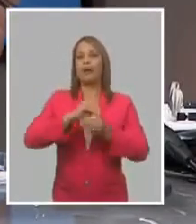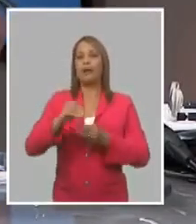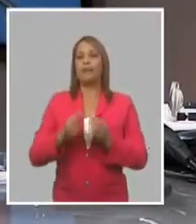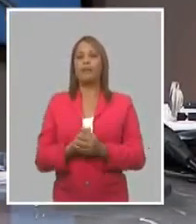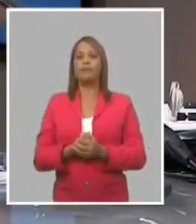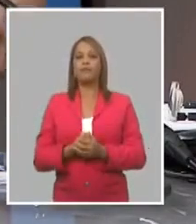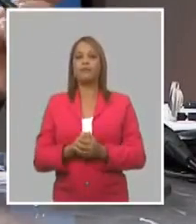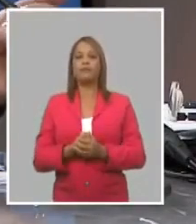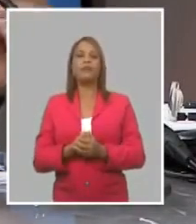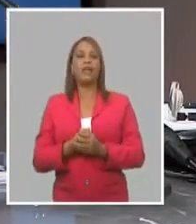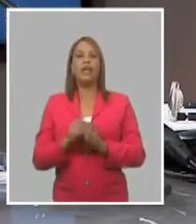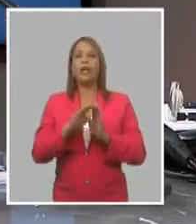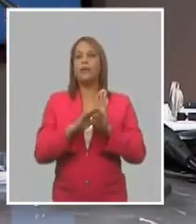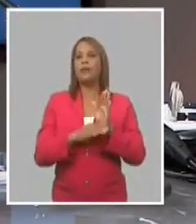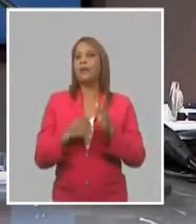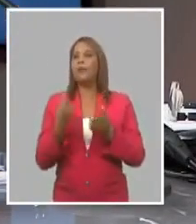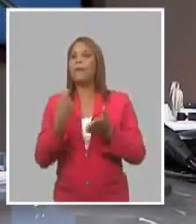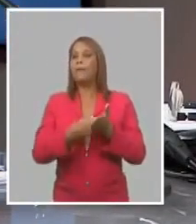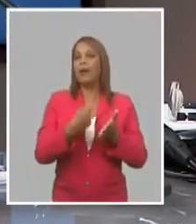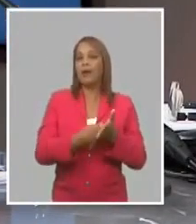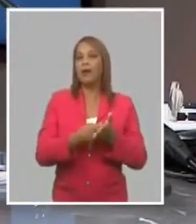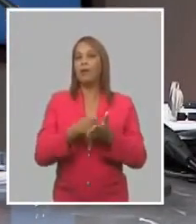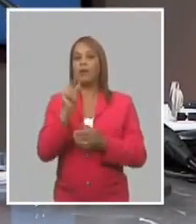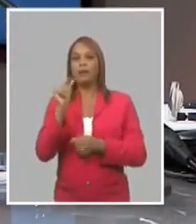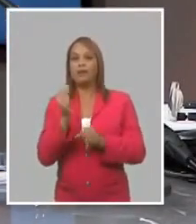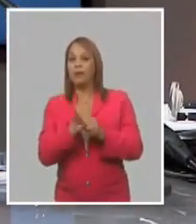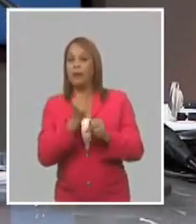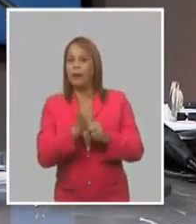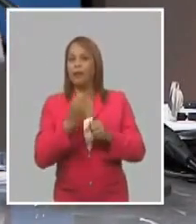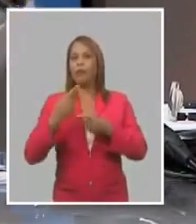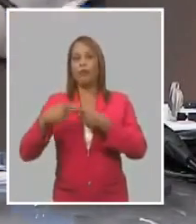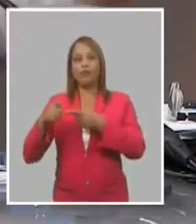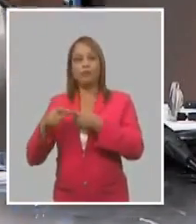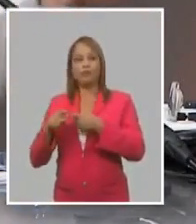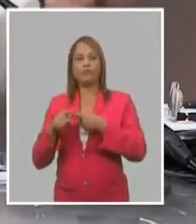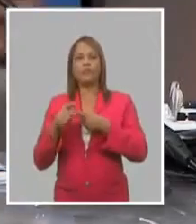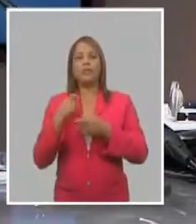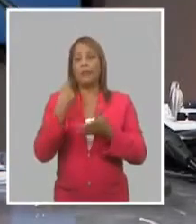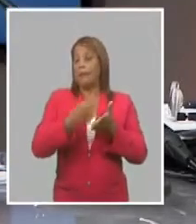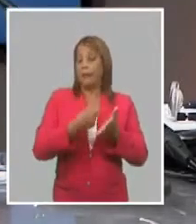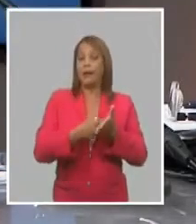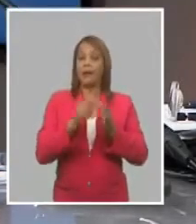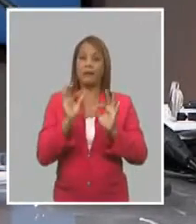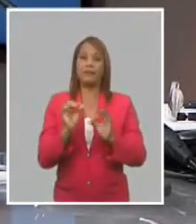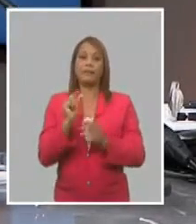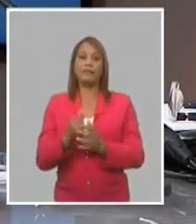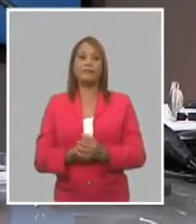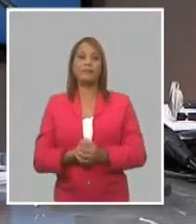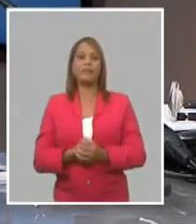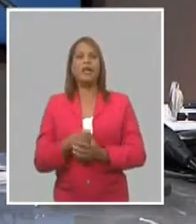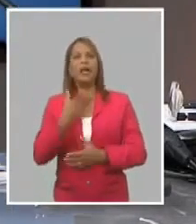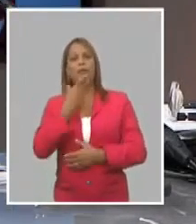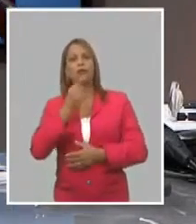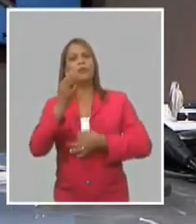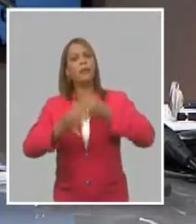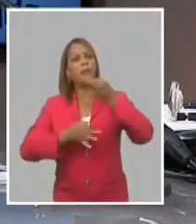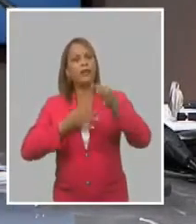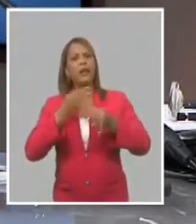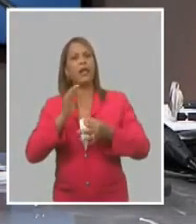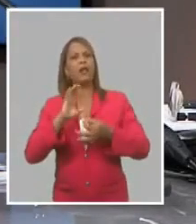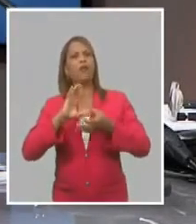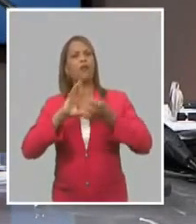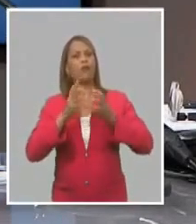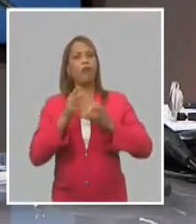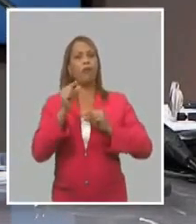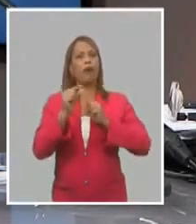como medida son tres, como medio de pago, como unidad de cuenta y como reserva de valor. Medio pago es pagar. A mí me gusta explicarlo de una manera